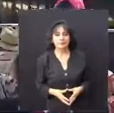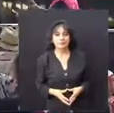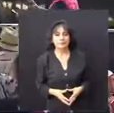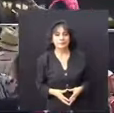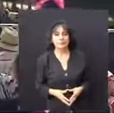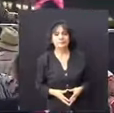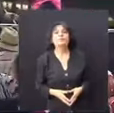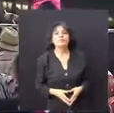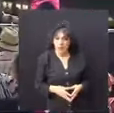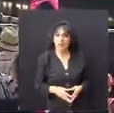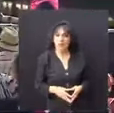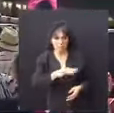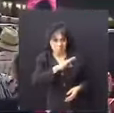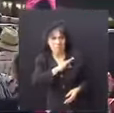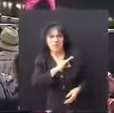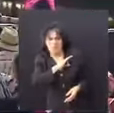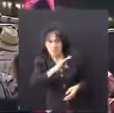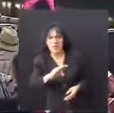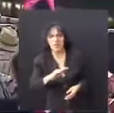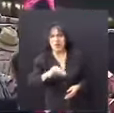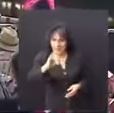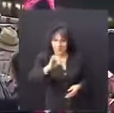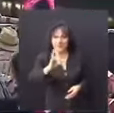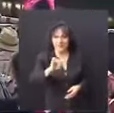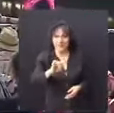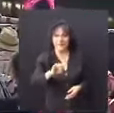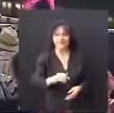¡Claro que se puede!